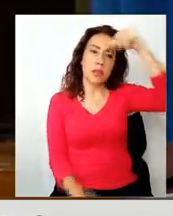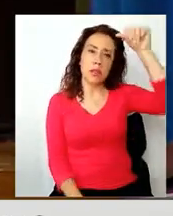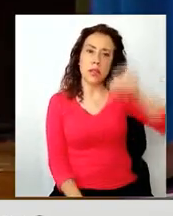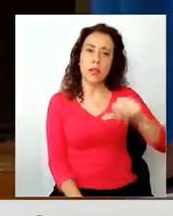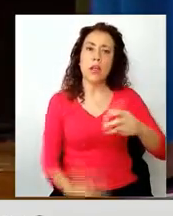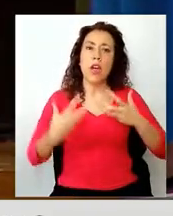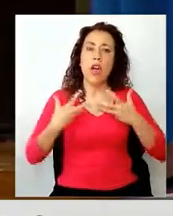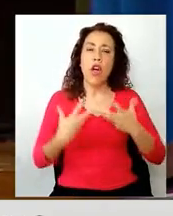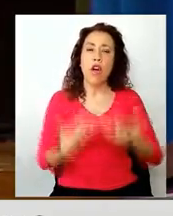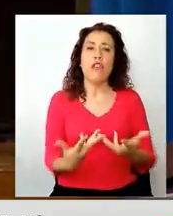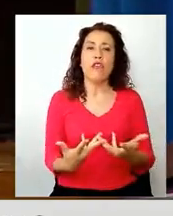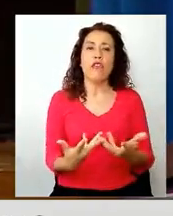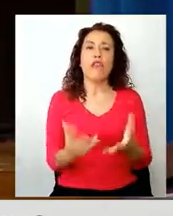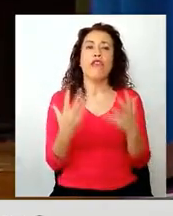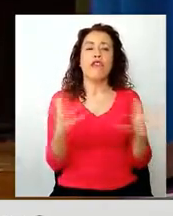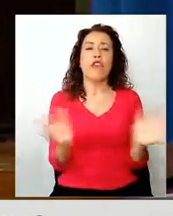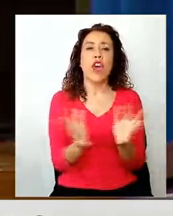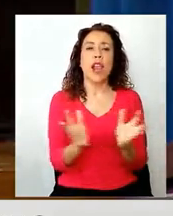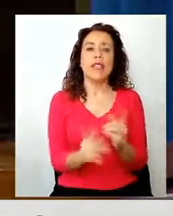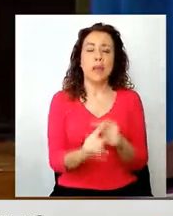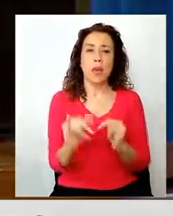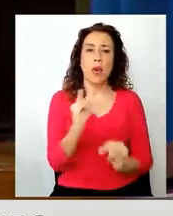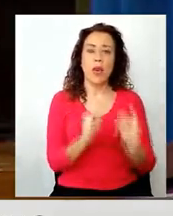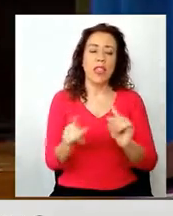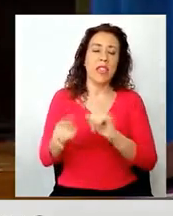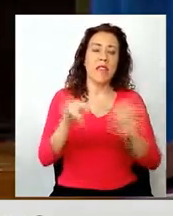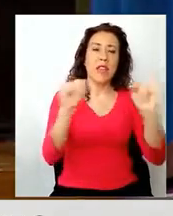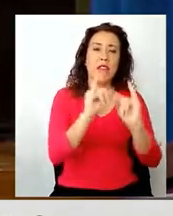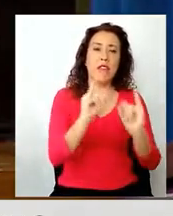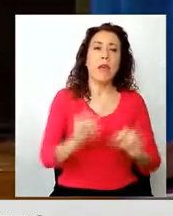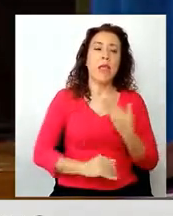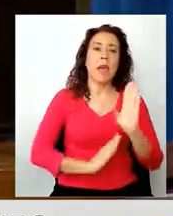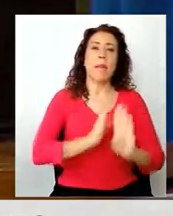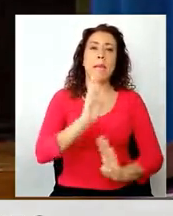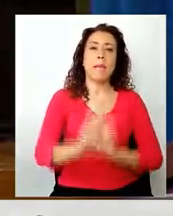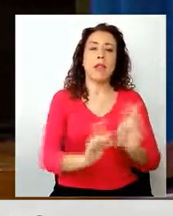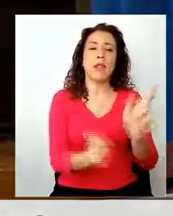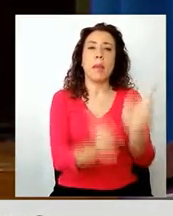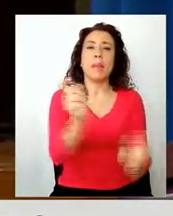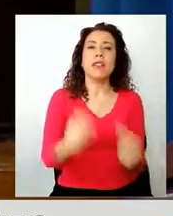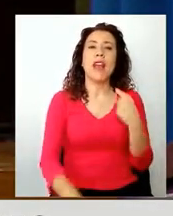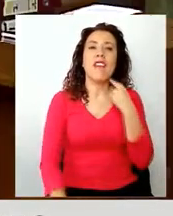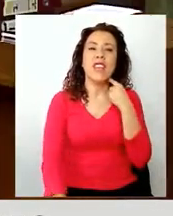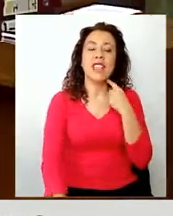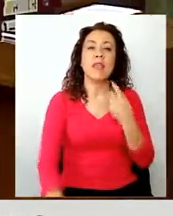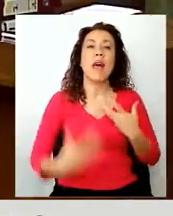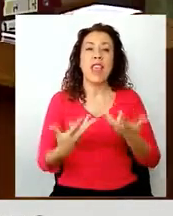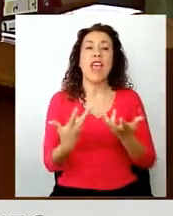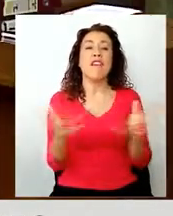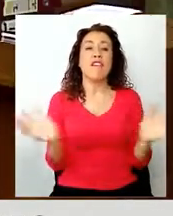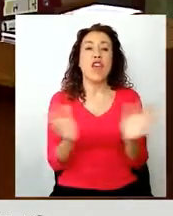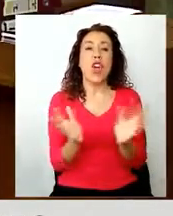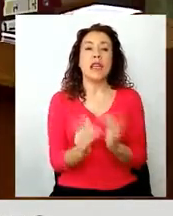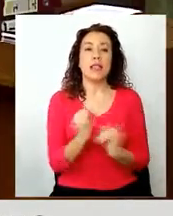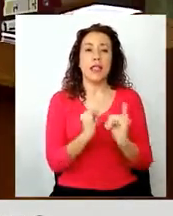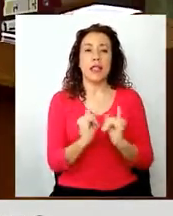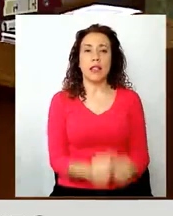en sus diversas formas y otorga protección a las víctimas de la misma Eso es todo presidente